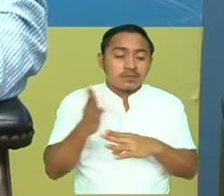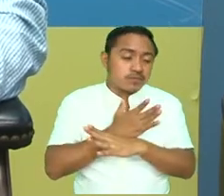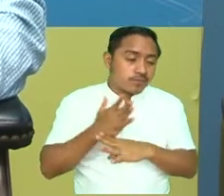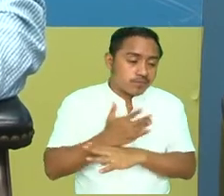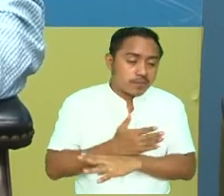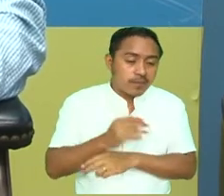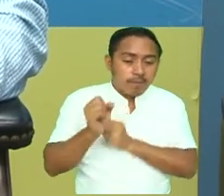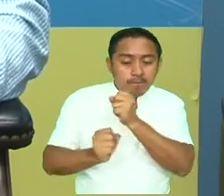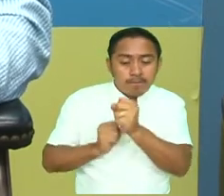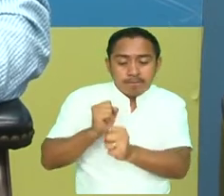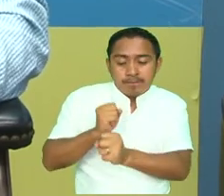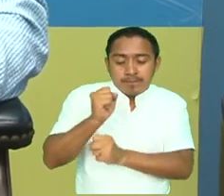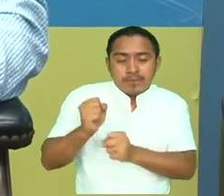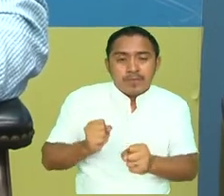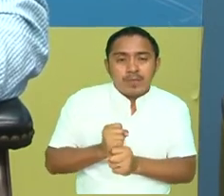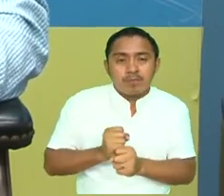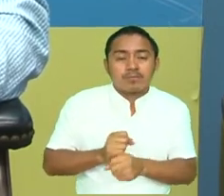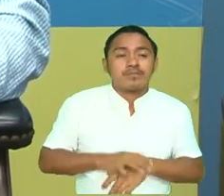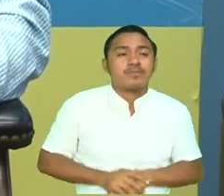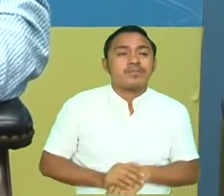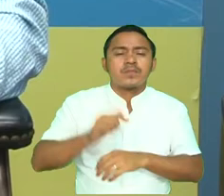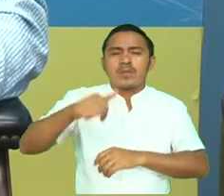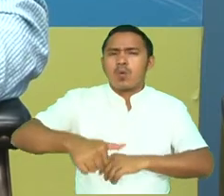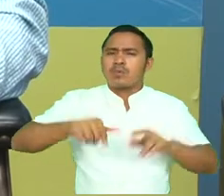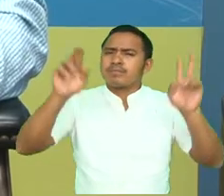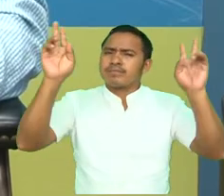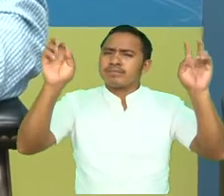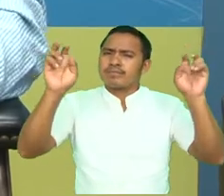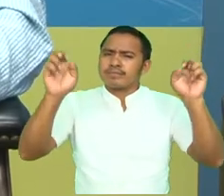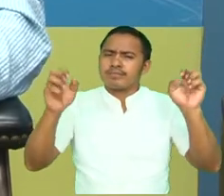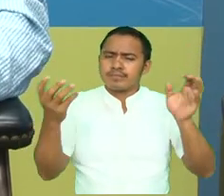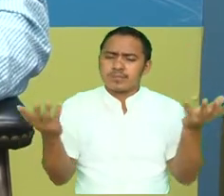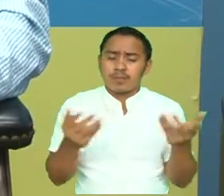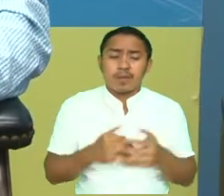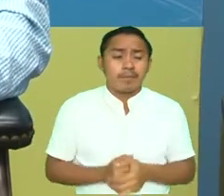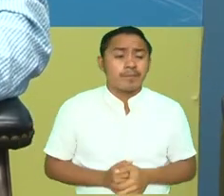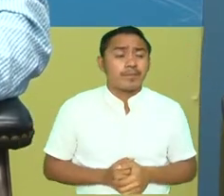diferentes edades. El día de hoy vamos a hablar de algo muy particular,